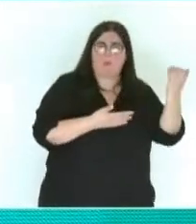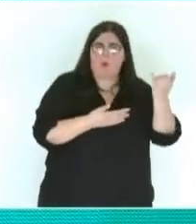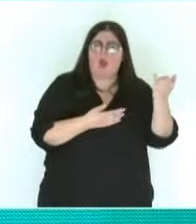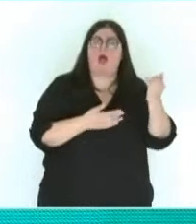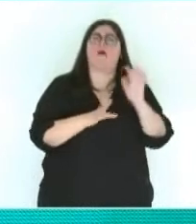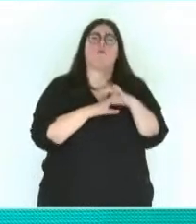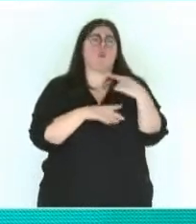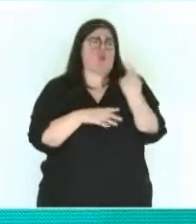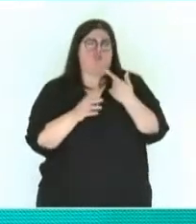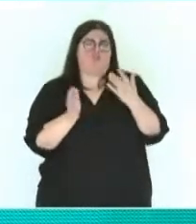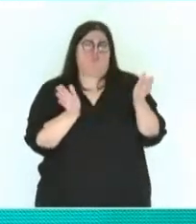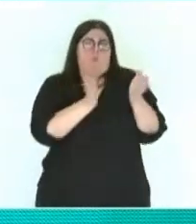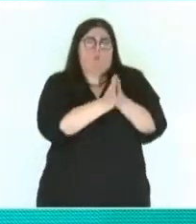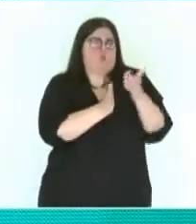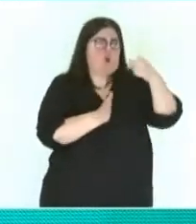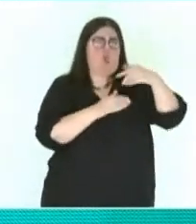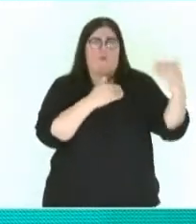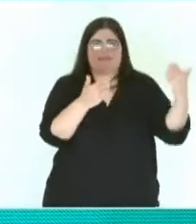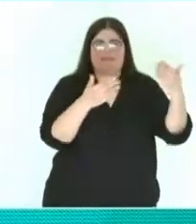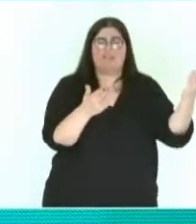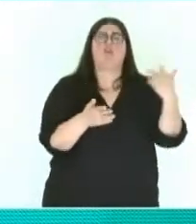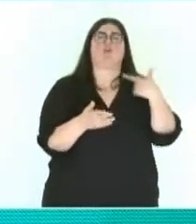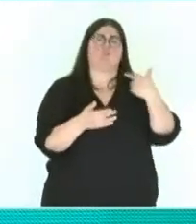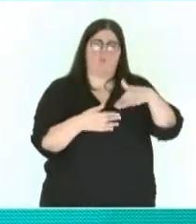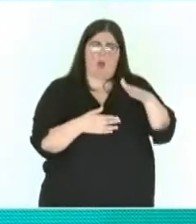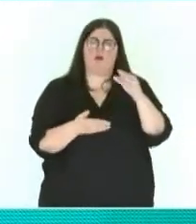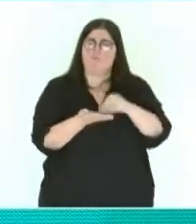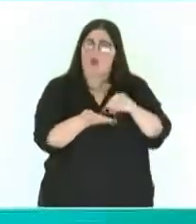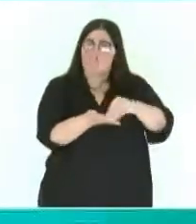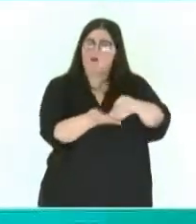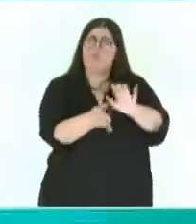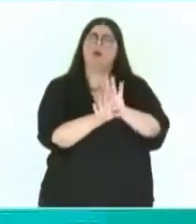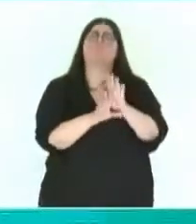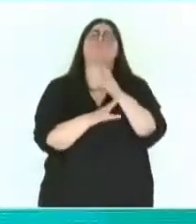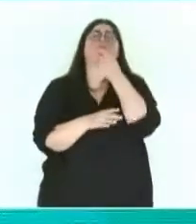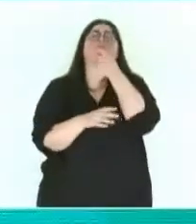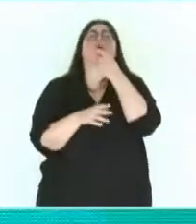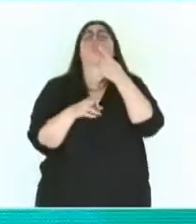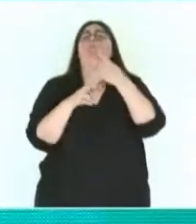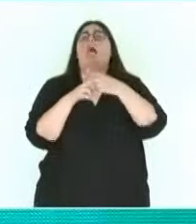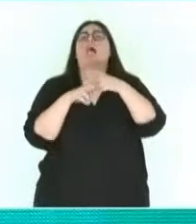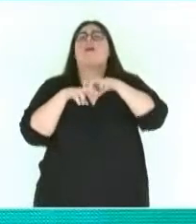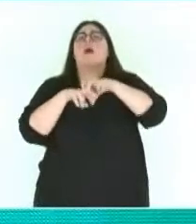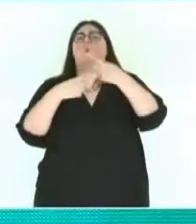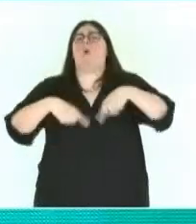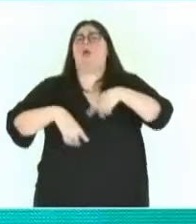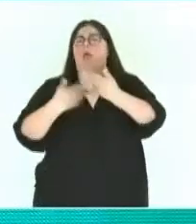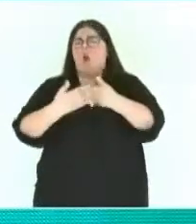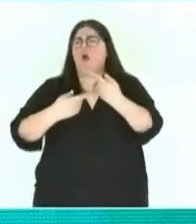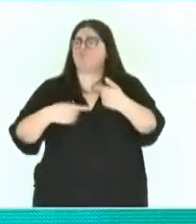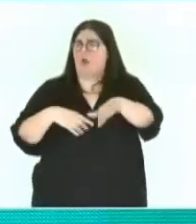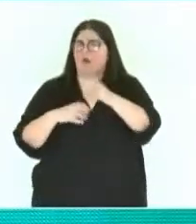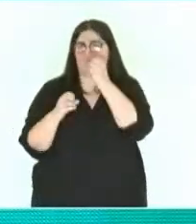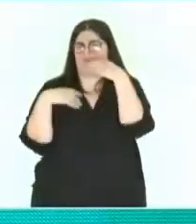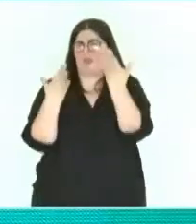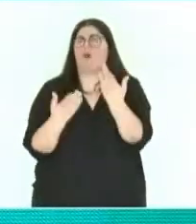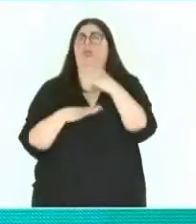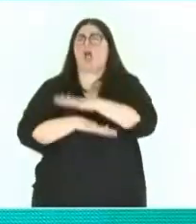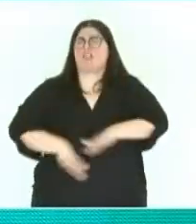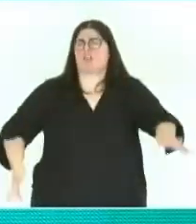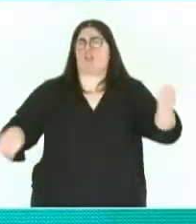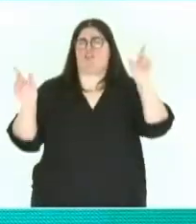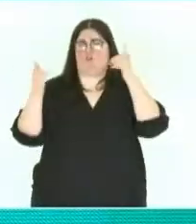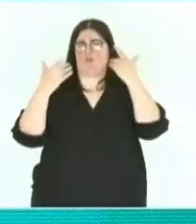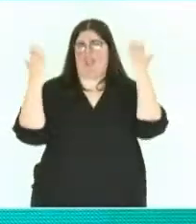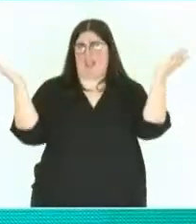cerca de los vecinos y vamos a ir por más vamos a mejorar los patios de juegos de las plazas para que los niños puedan disfrutar al aire libre